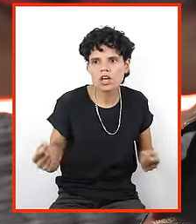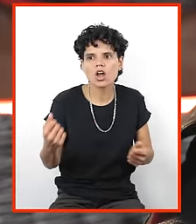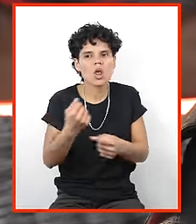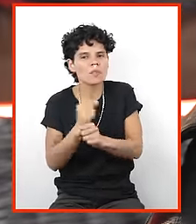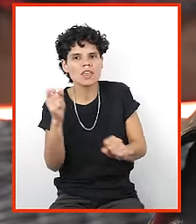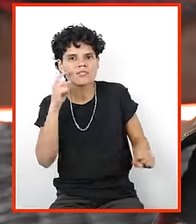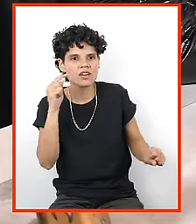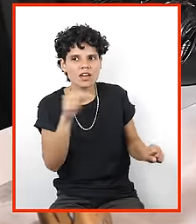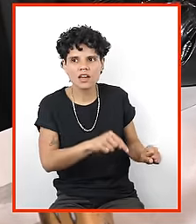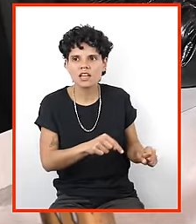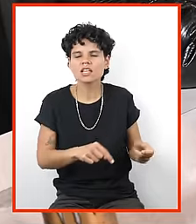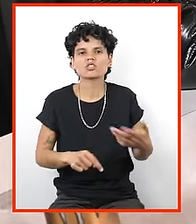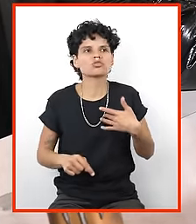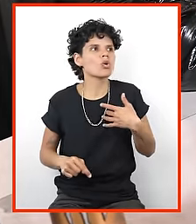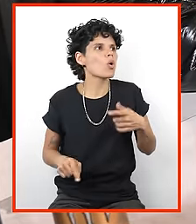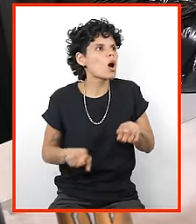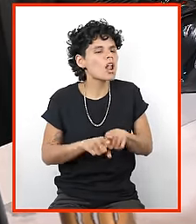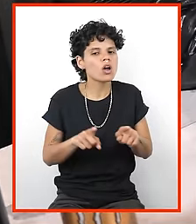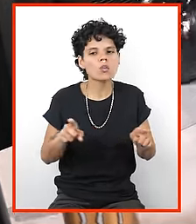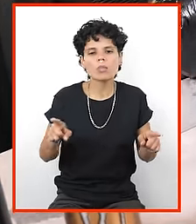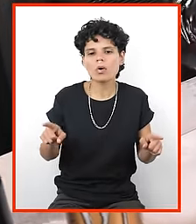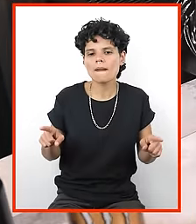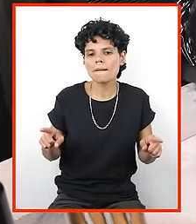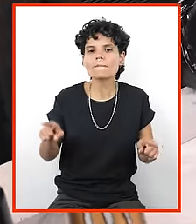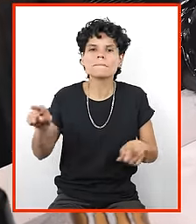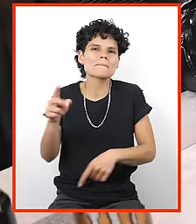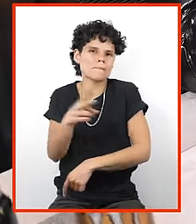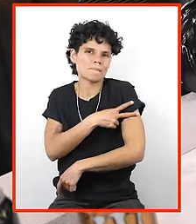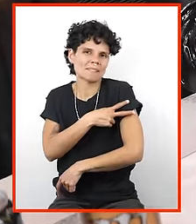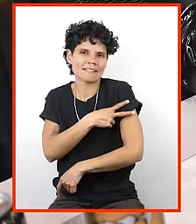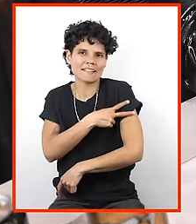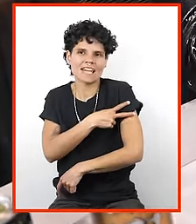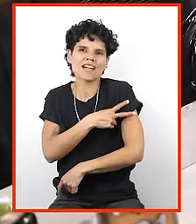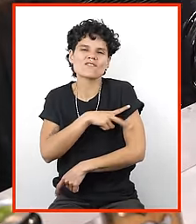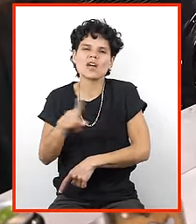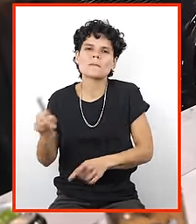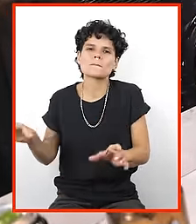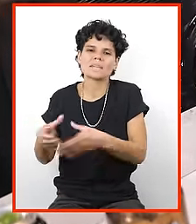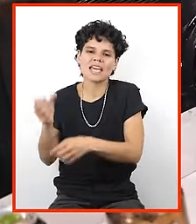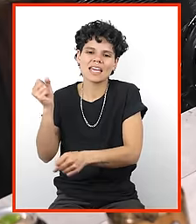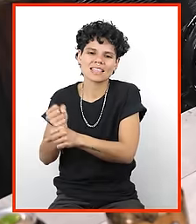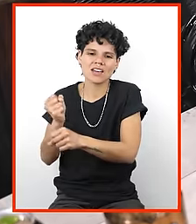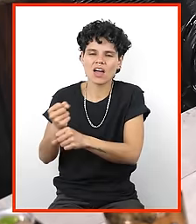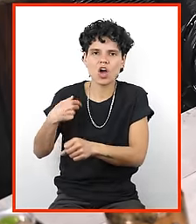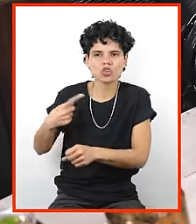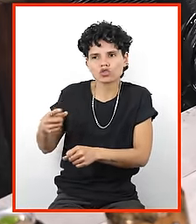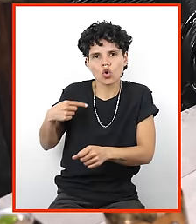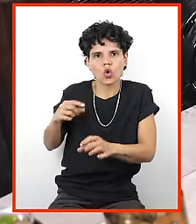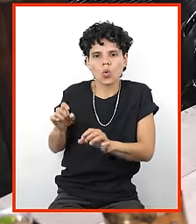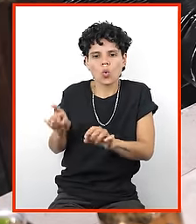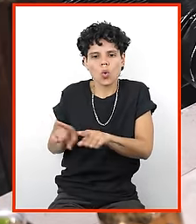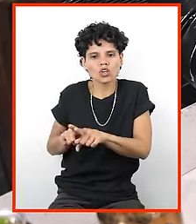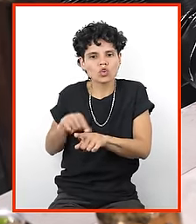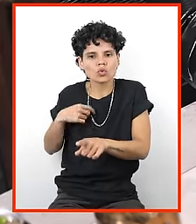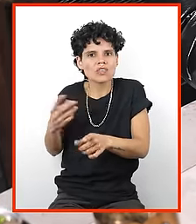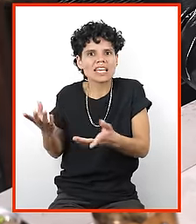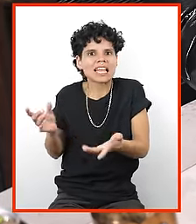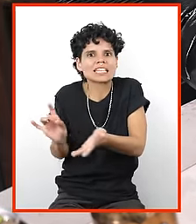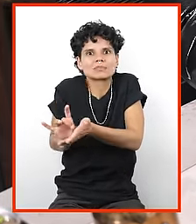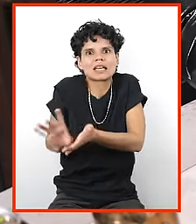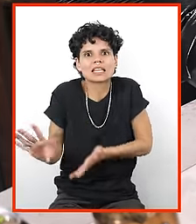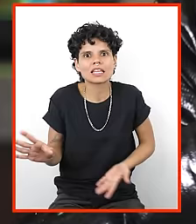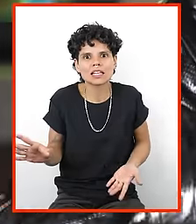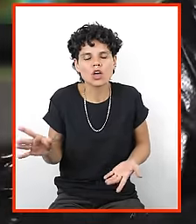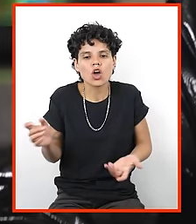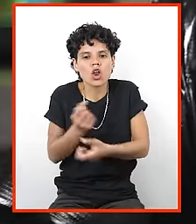No lo puedo ir a ver, lo despedí. Él estaba haciendo como una especie de gerencia y de management también en mi equipo, entonces había muchas cosas que también yo no